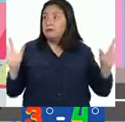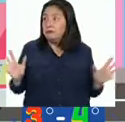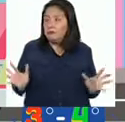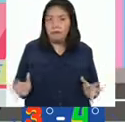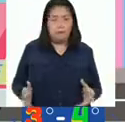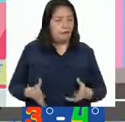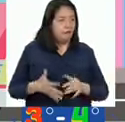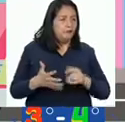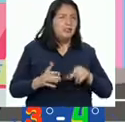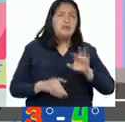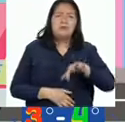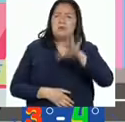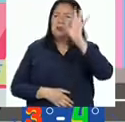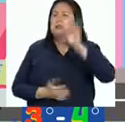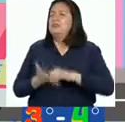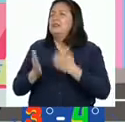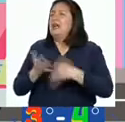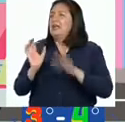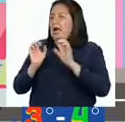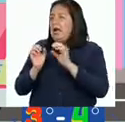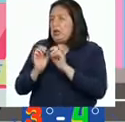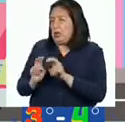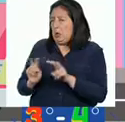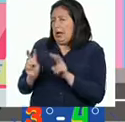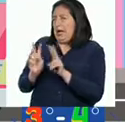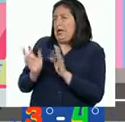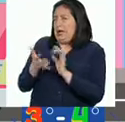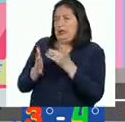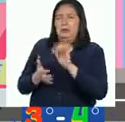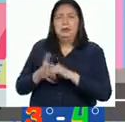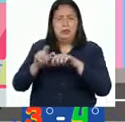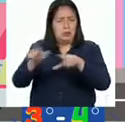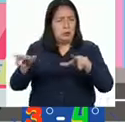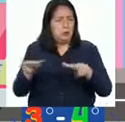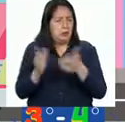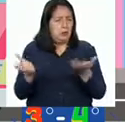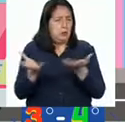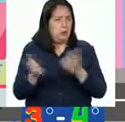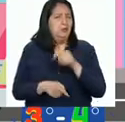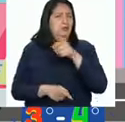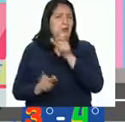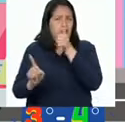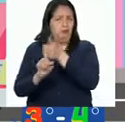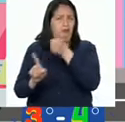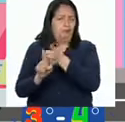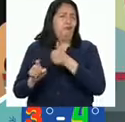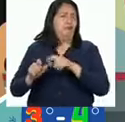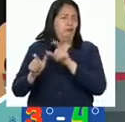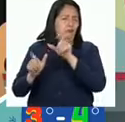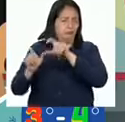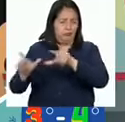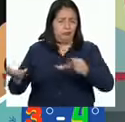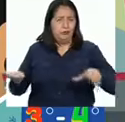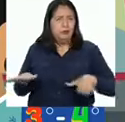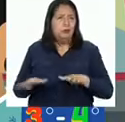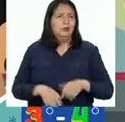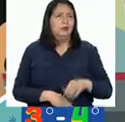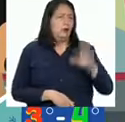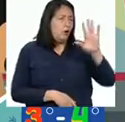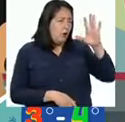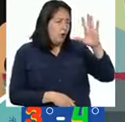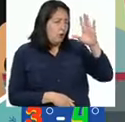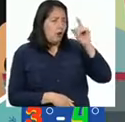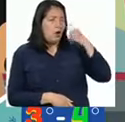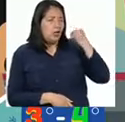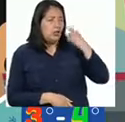él, podrá encontrar su tesoro, es decir, aquel lugar donde se encuentra el espacio personal. ¡Hola,